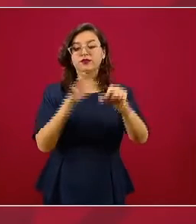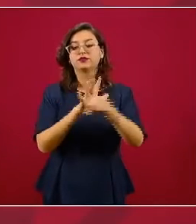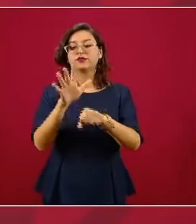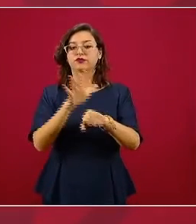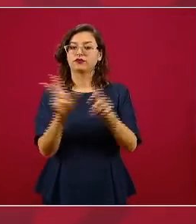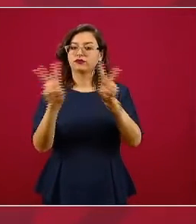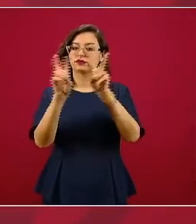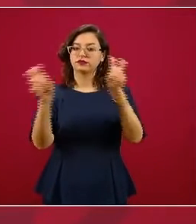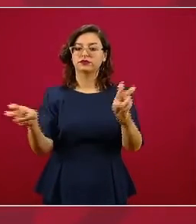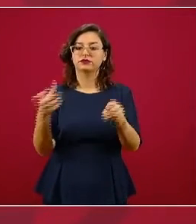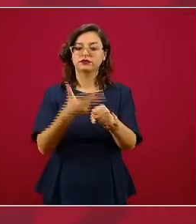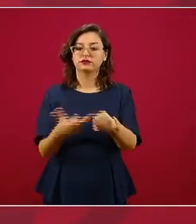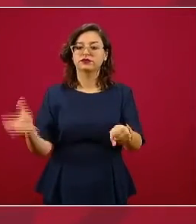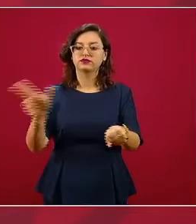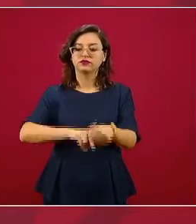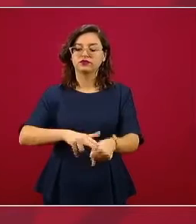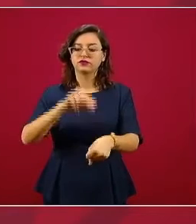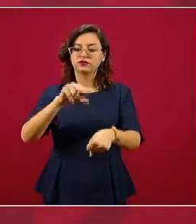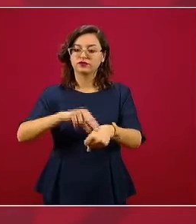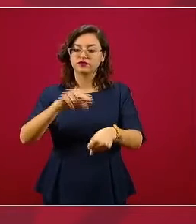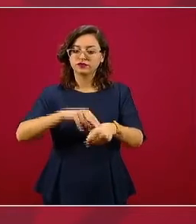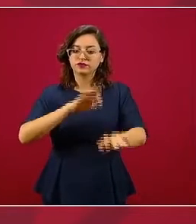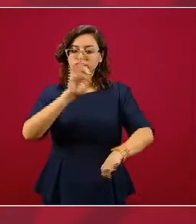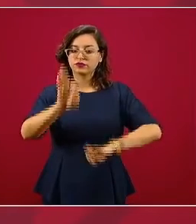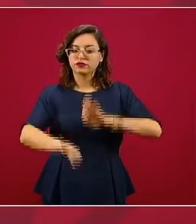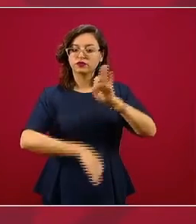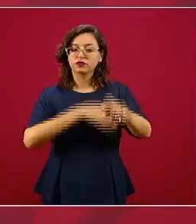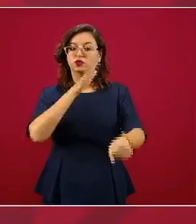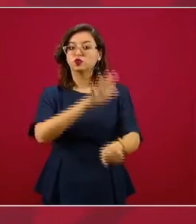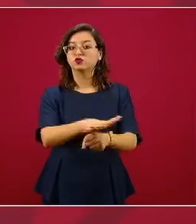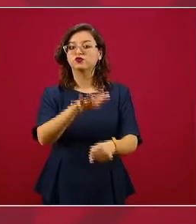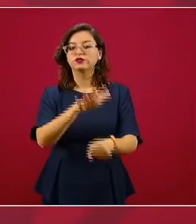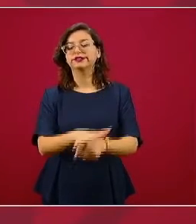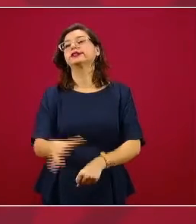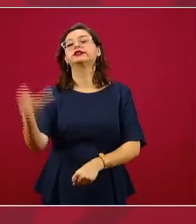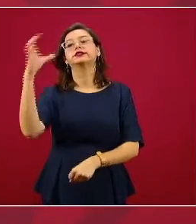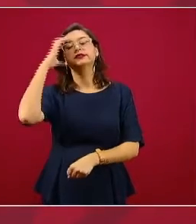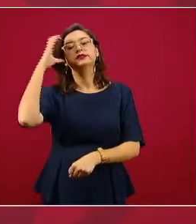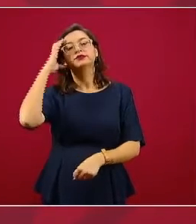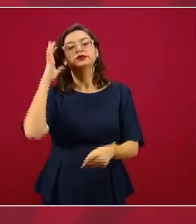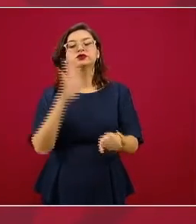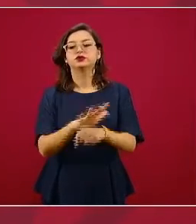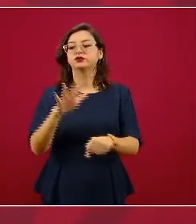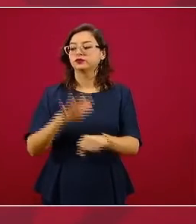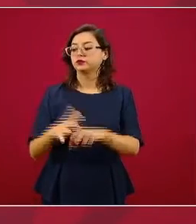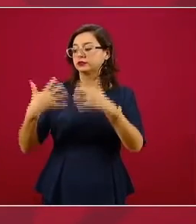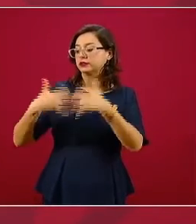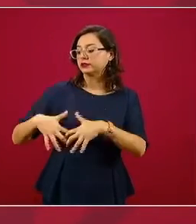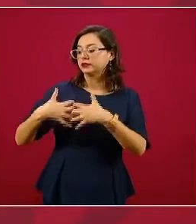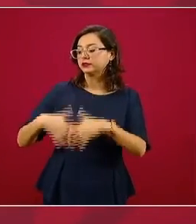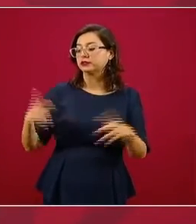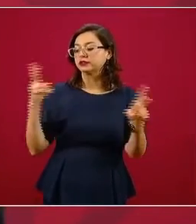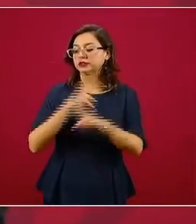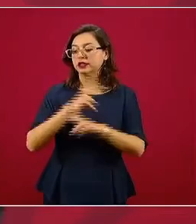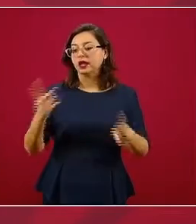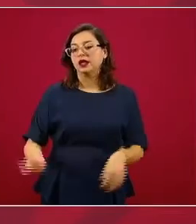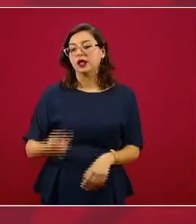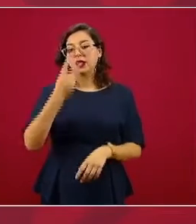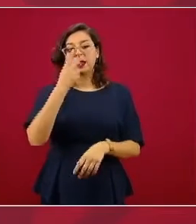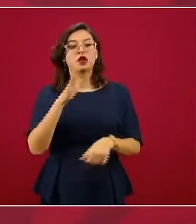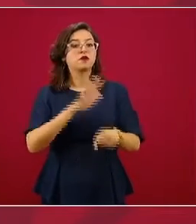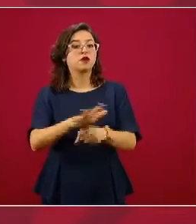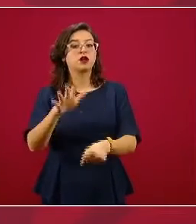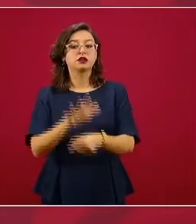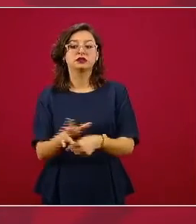atención médica, que no nos falten las camas, que no nos falten los ventiladores, que no nos falten los